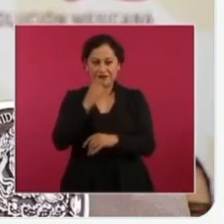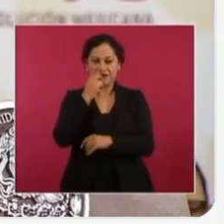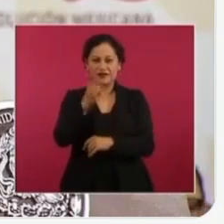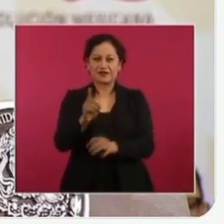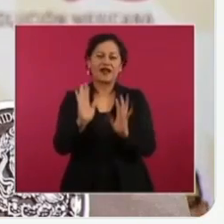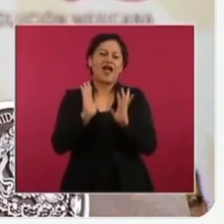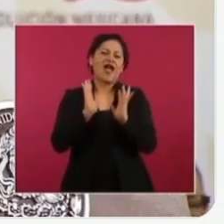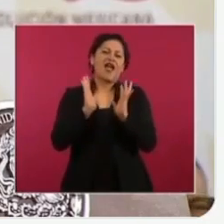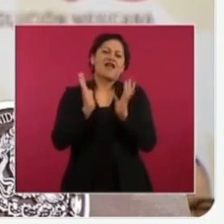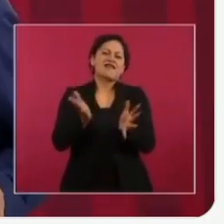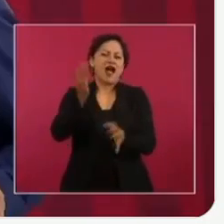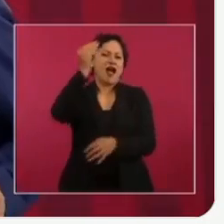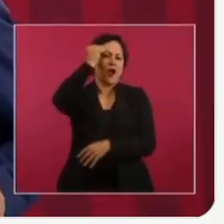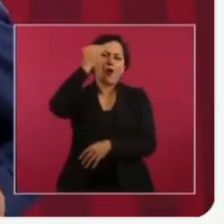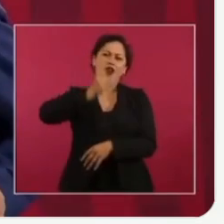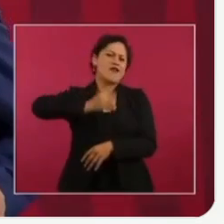ya superan